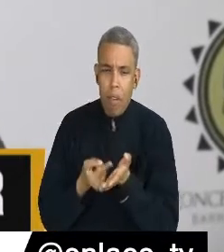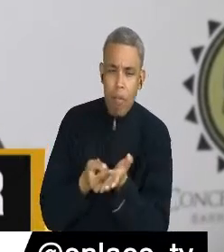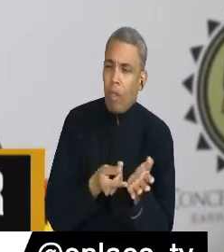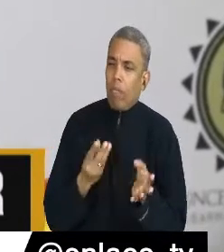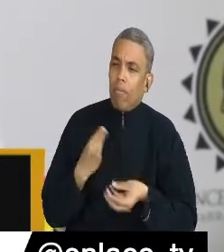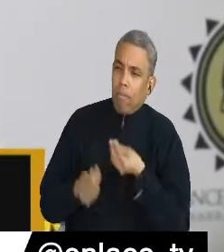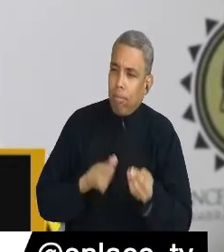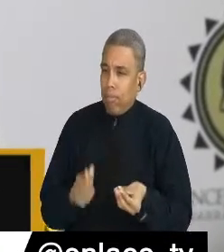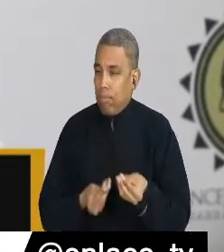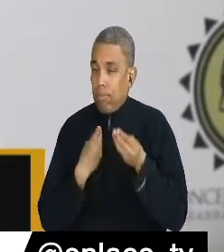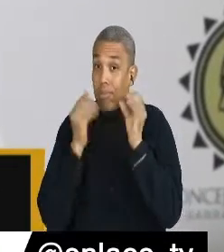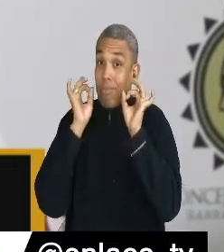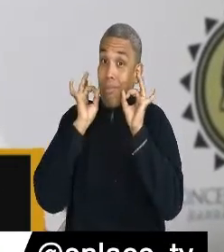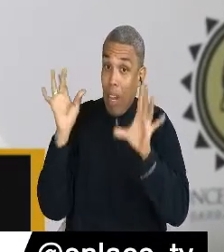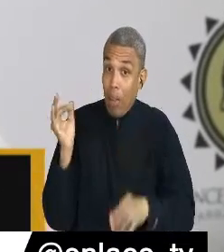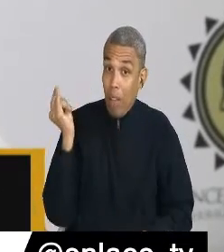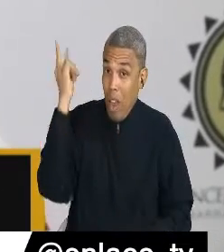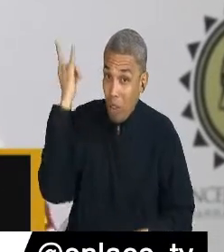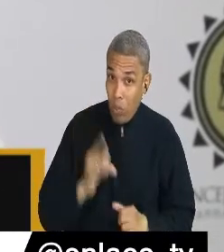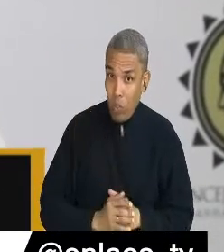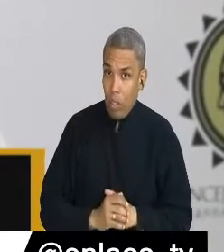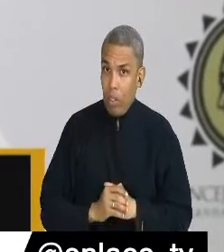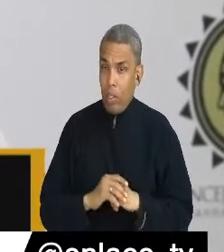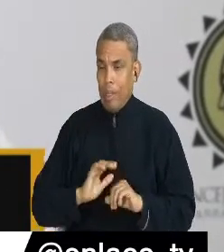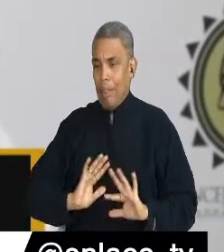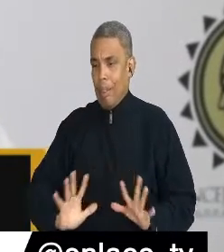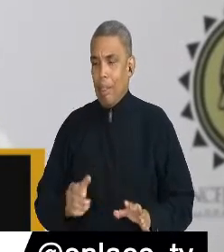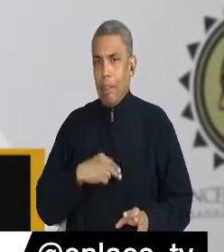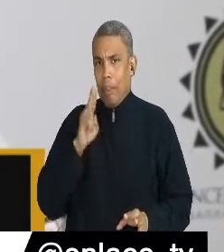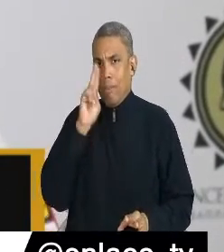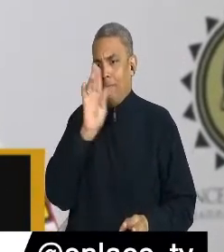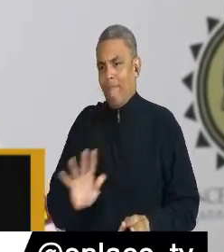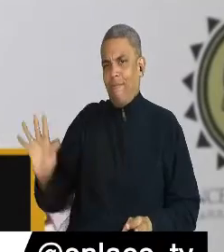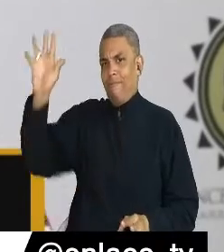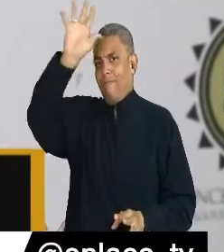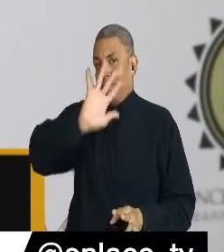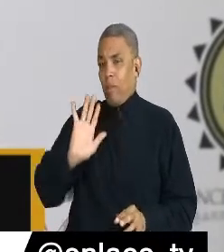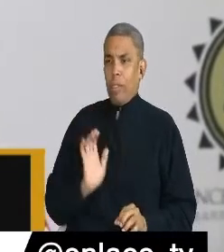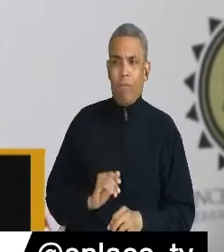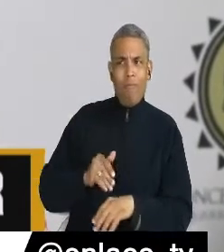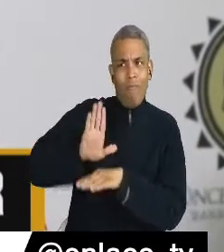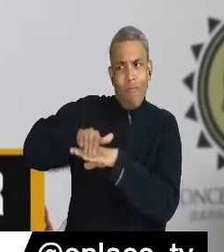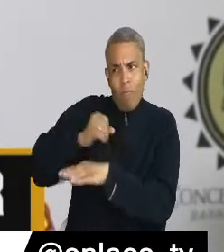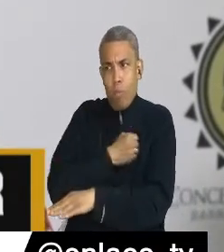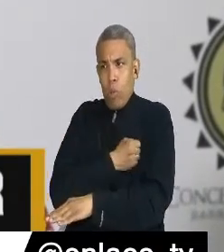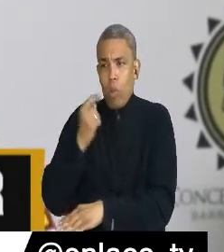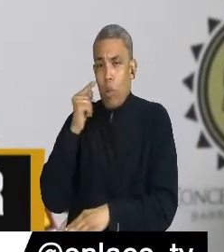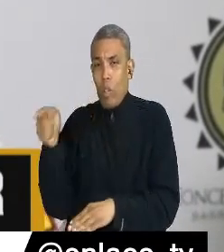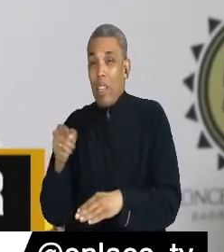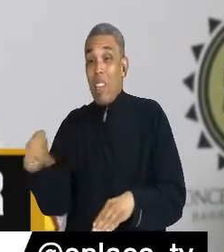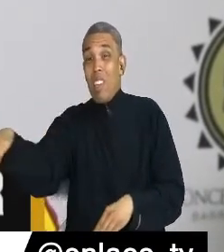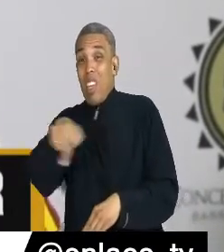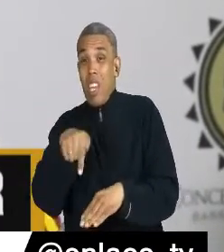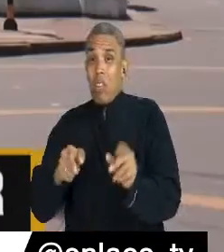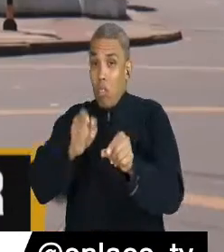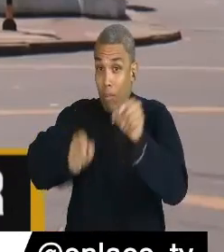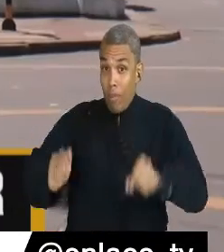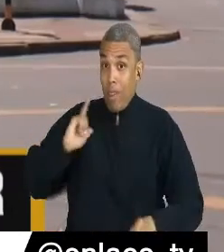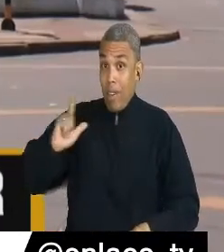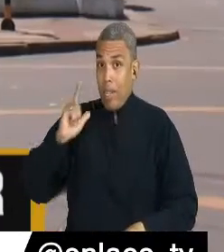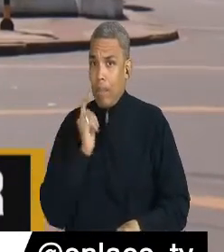pues de la gravedad se solicita a la unidad nacional de protección una medida pues de seguridad de ser necesaria